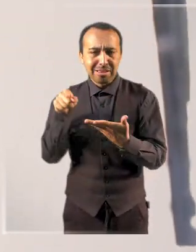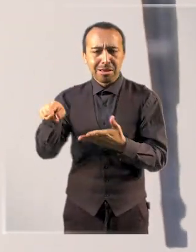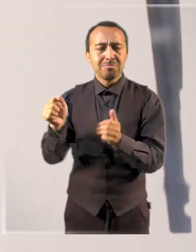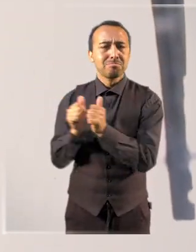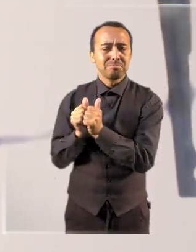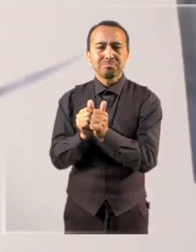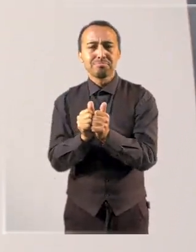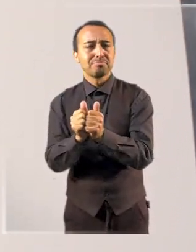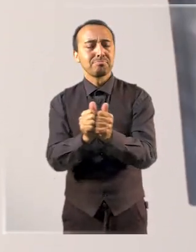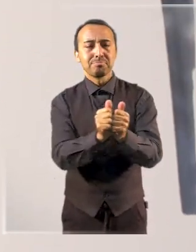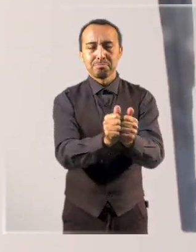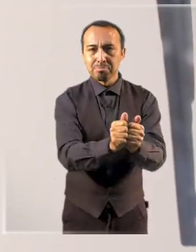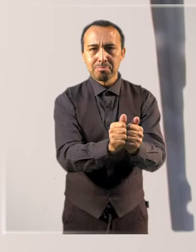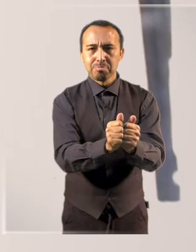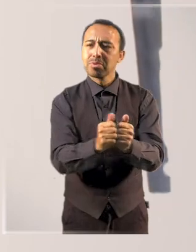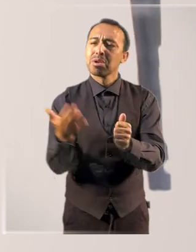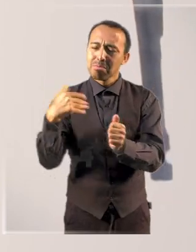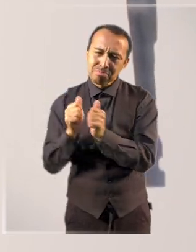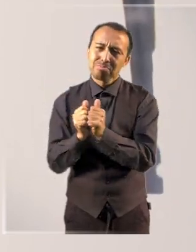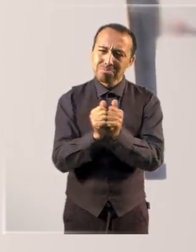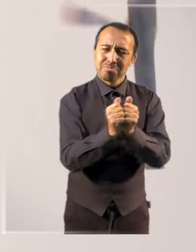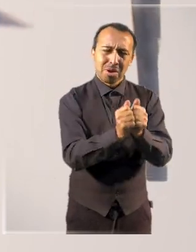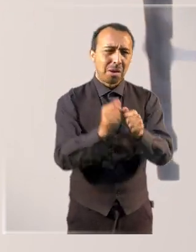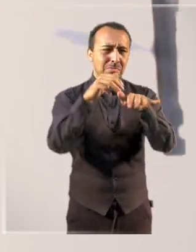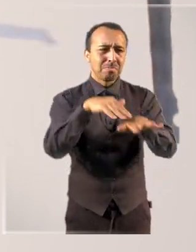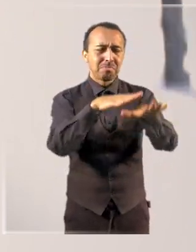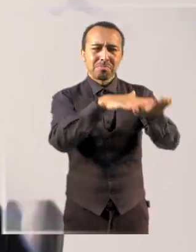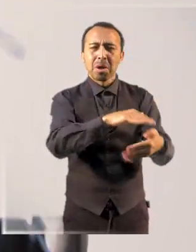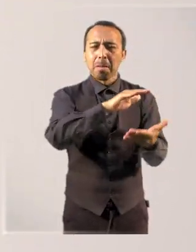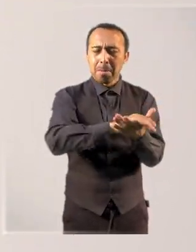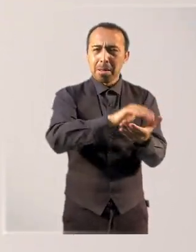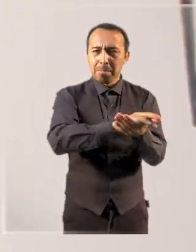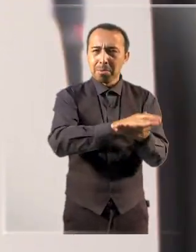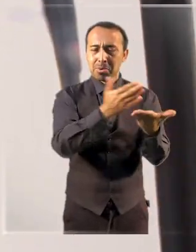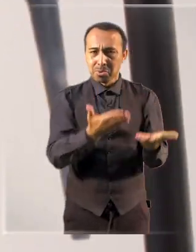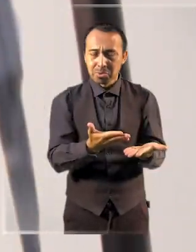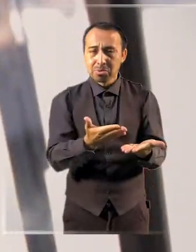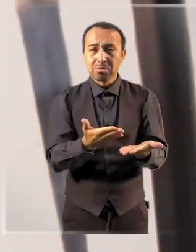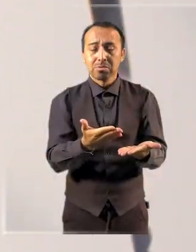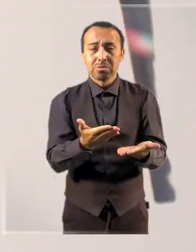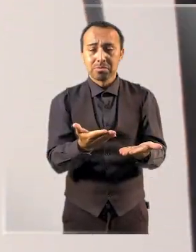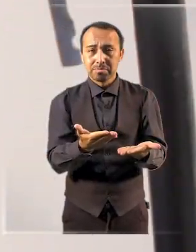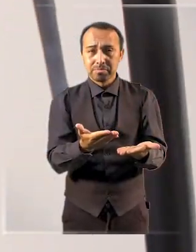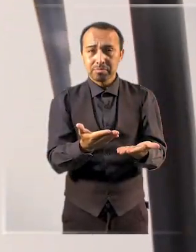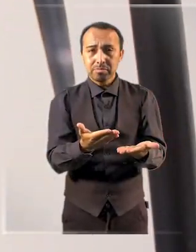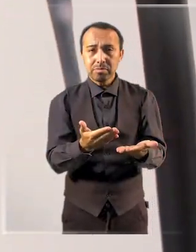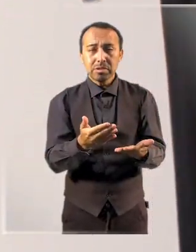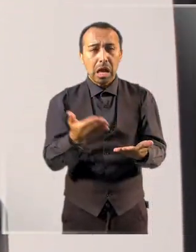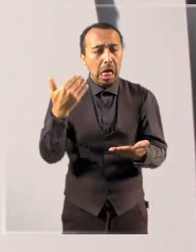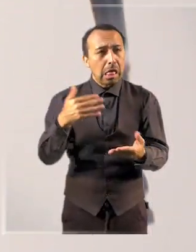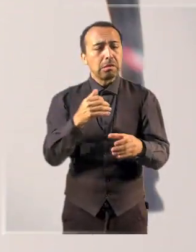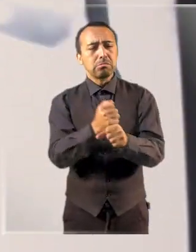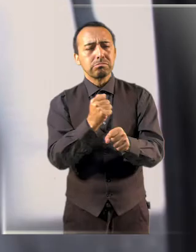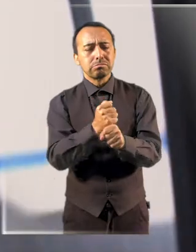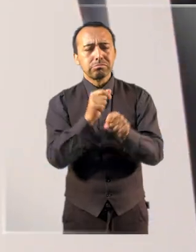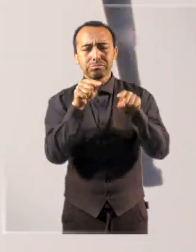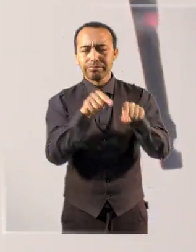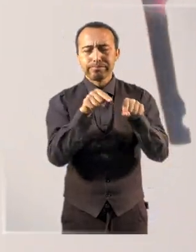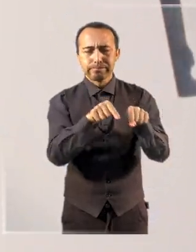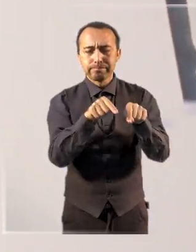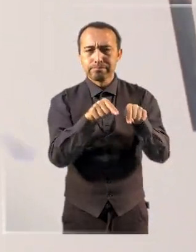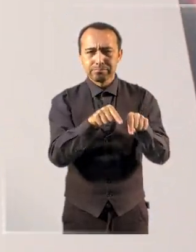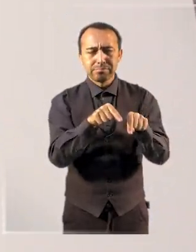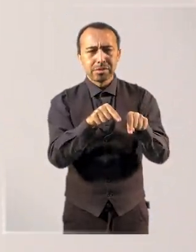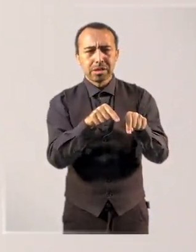él se iba para la Avenida Central y me lo llevaba a Mapocho, dábamos vueltas. Anteriormente trabajaba